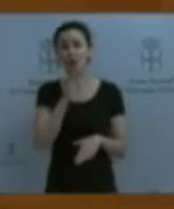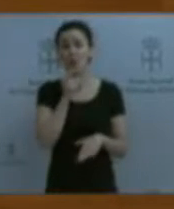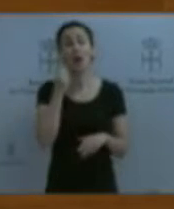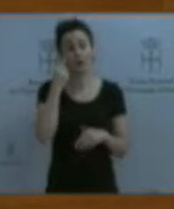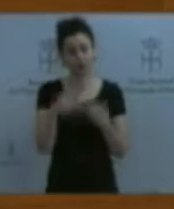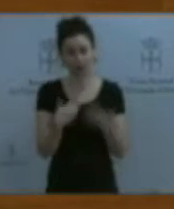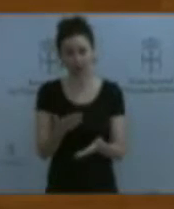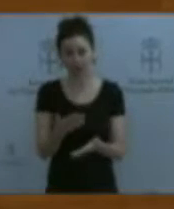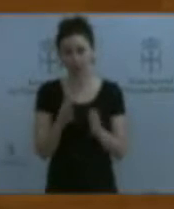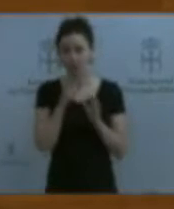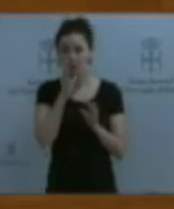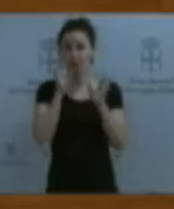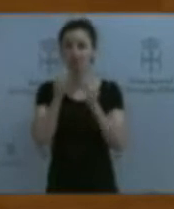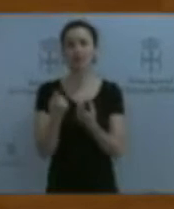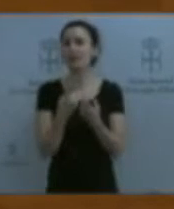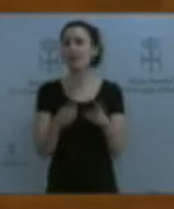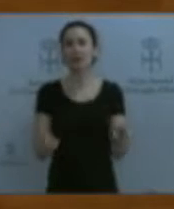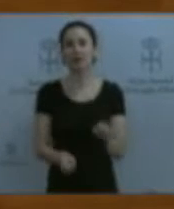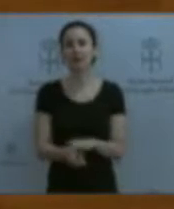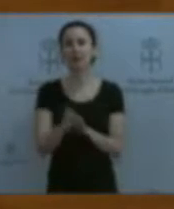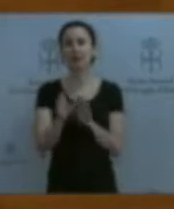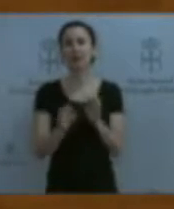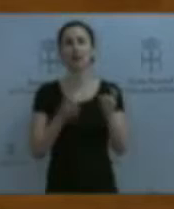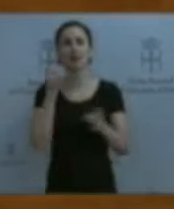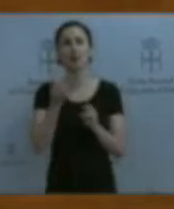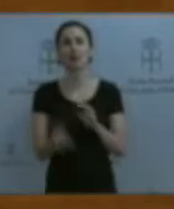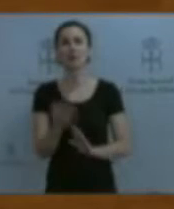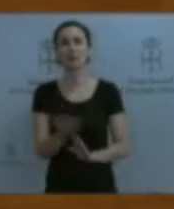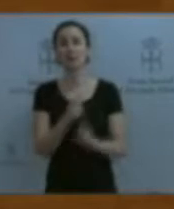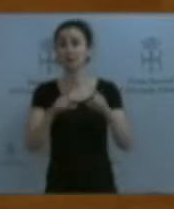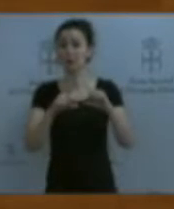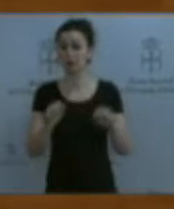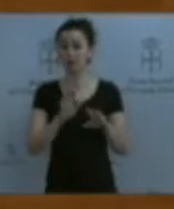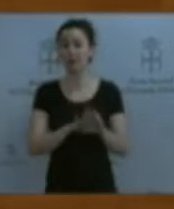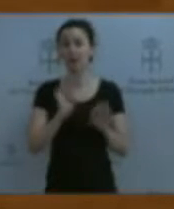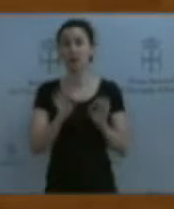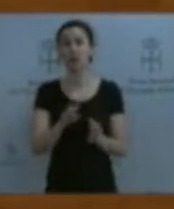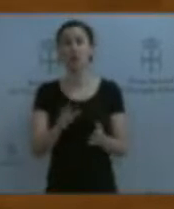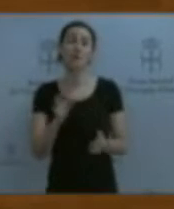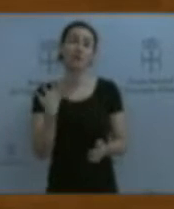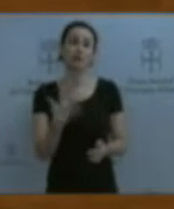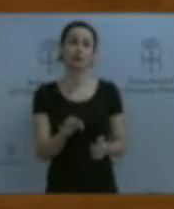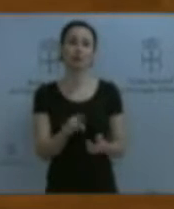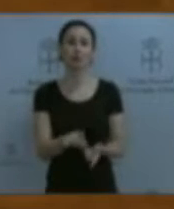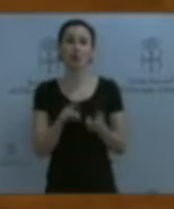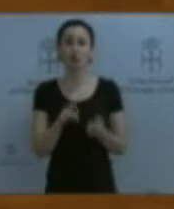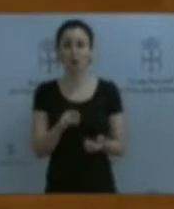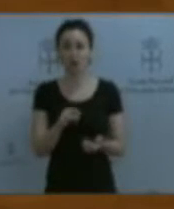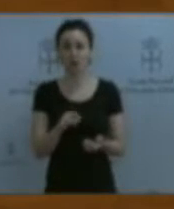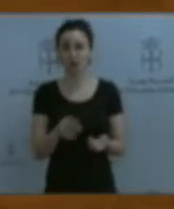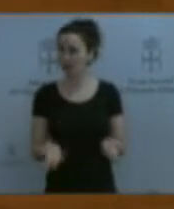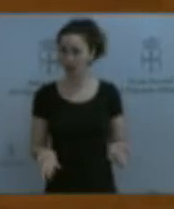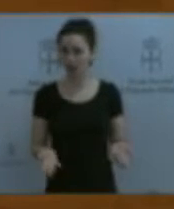El cambio para que no sea necesario mantener la actividad productiva en Asturias para beneficiarse de las reducciones asturianas de este impuesto,